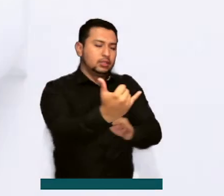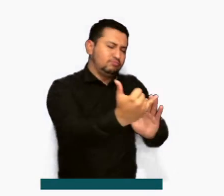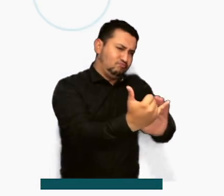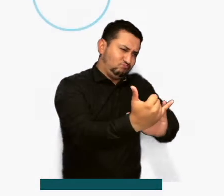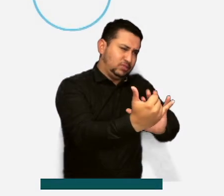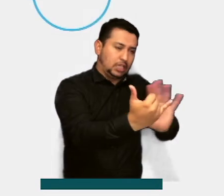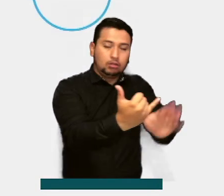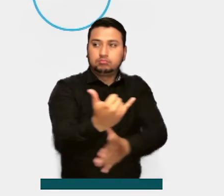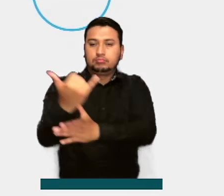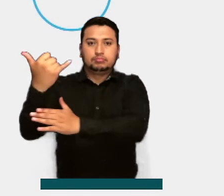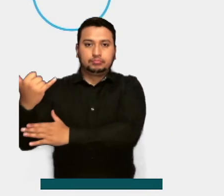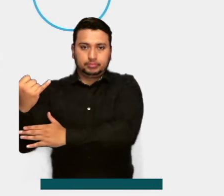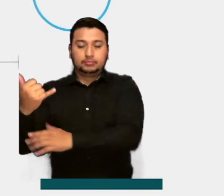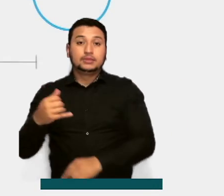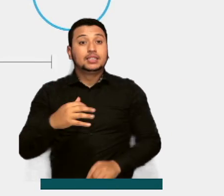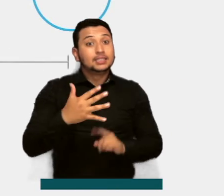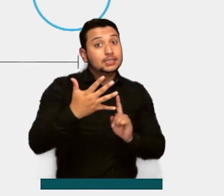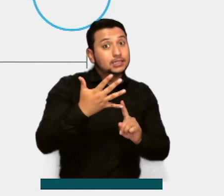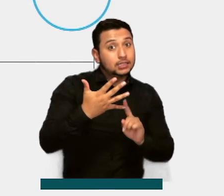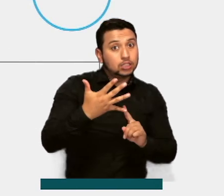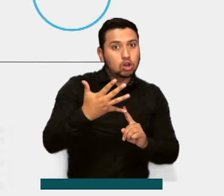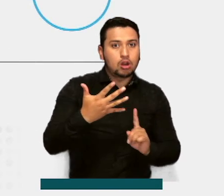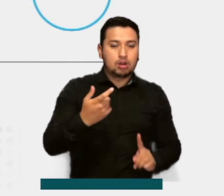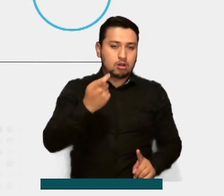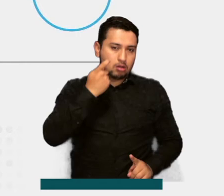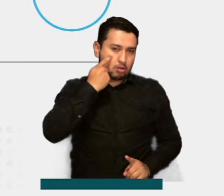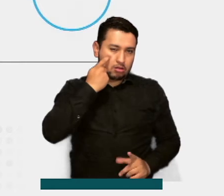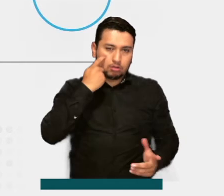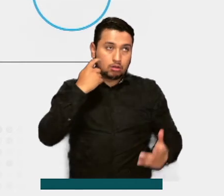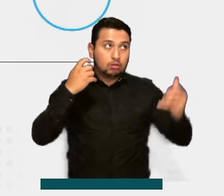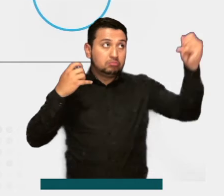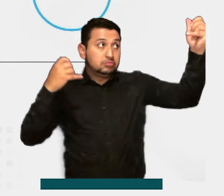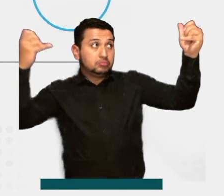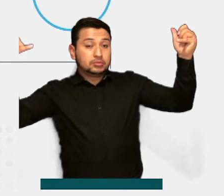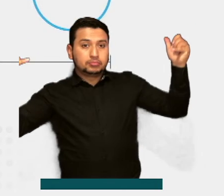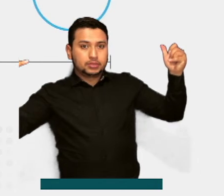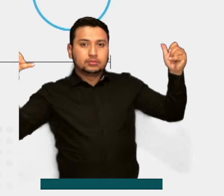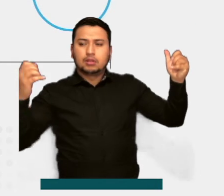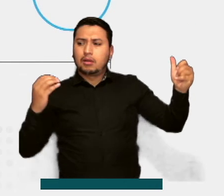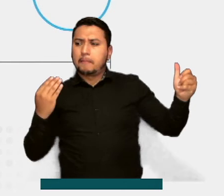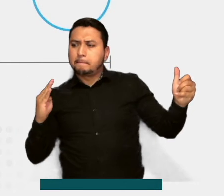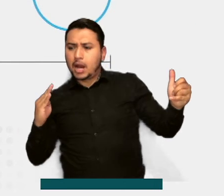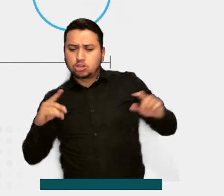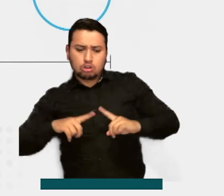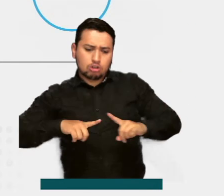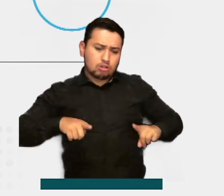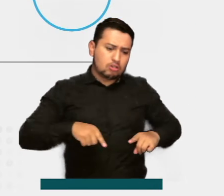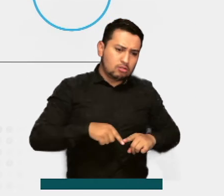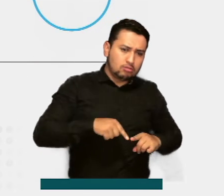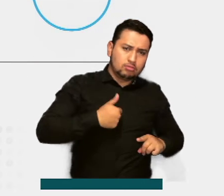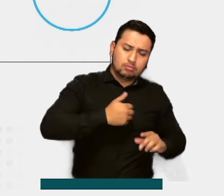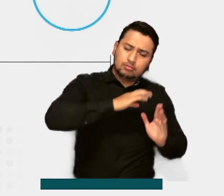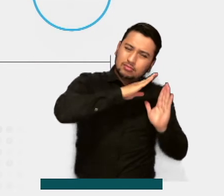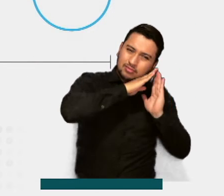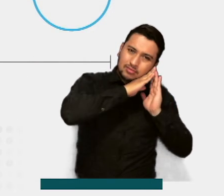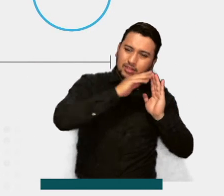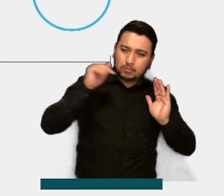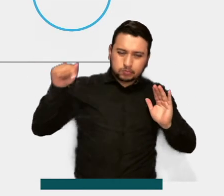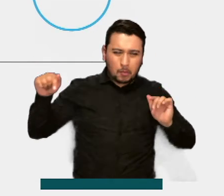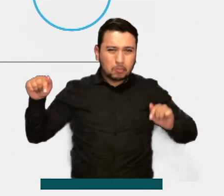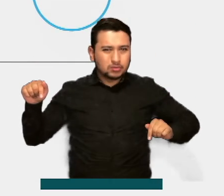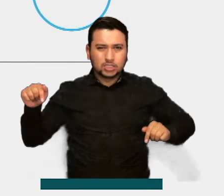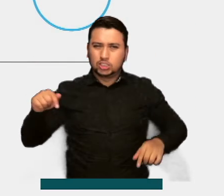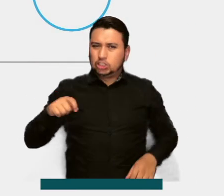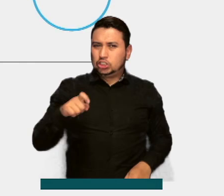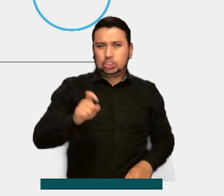parche. Y número 5, no instale cámaras donde no las necesita realmente, como baños y habitaciones. Sentido común. Y aunque